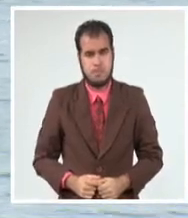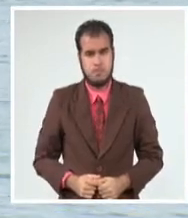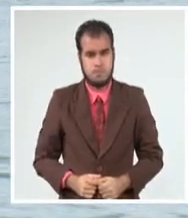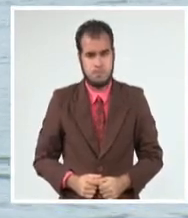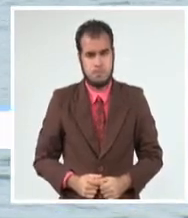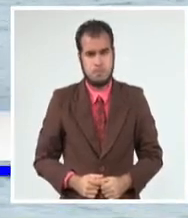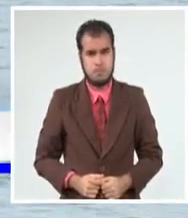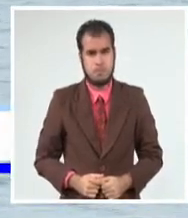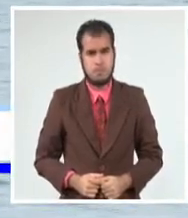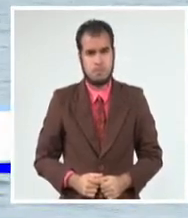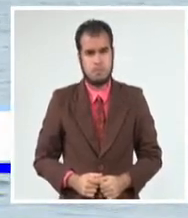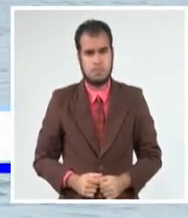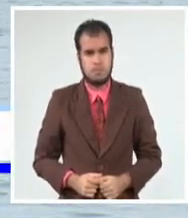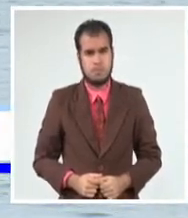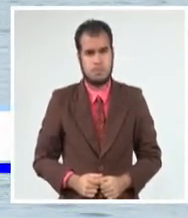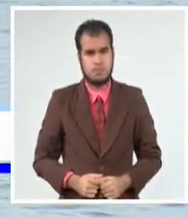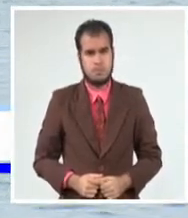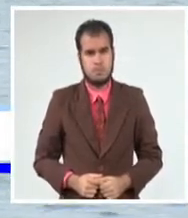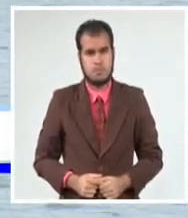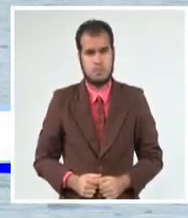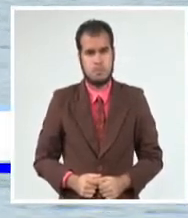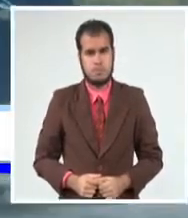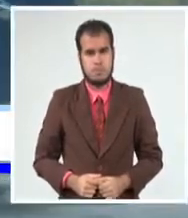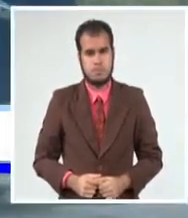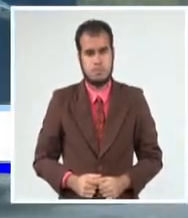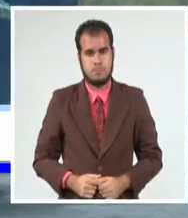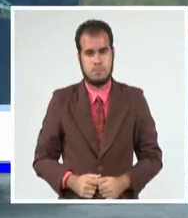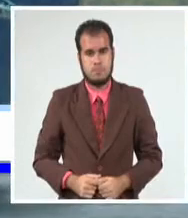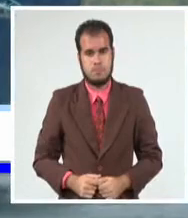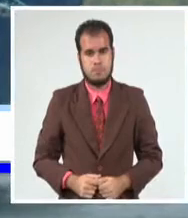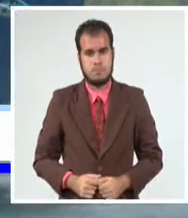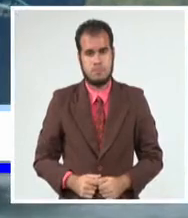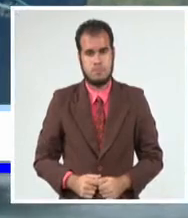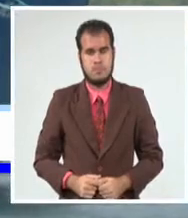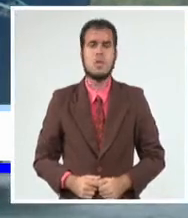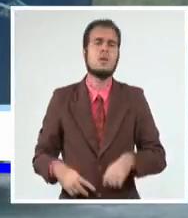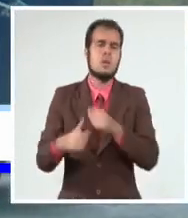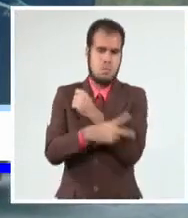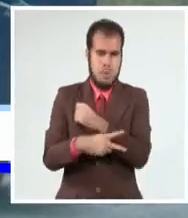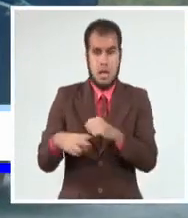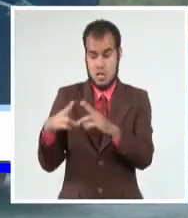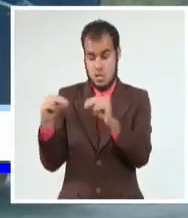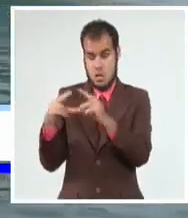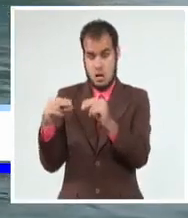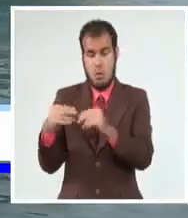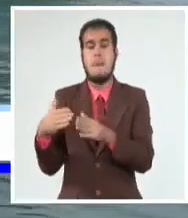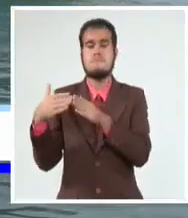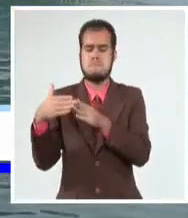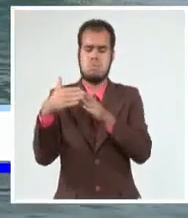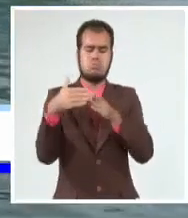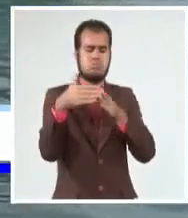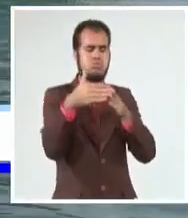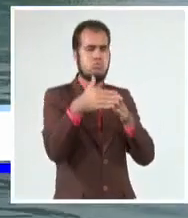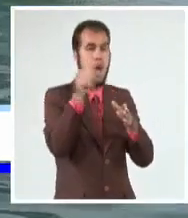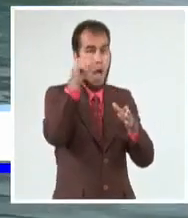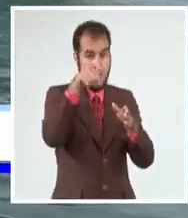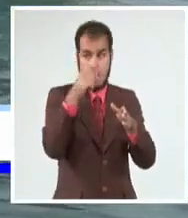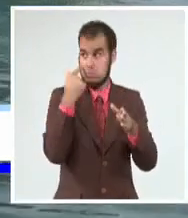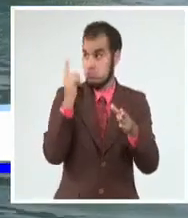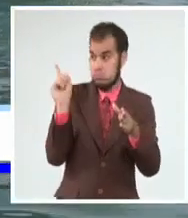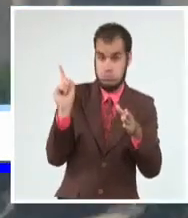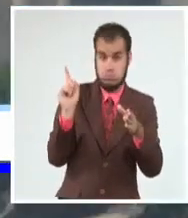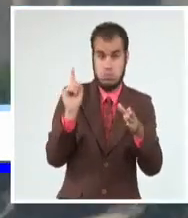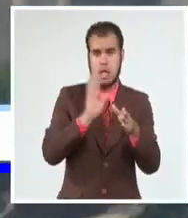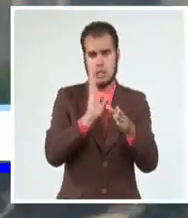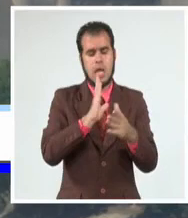el emblemático buque augusto césar sandino es el portador de la ayuda solidaria que arribó la terminal de contenedores